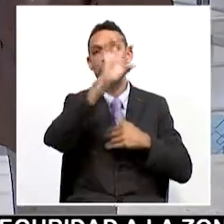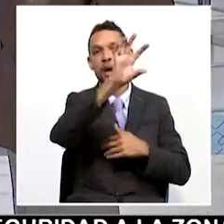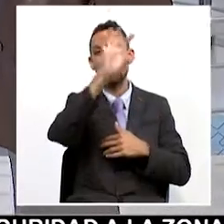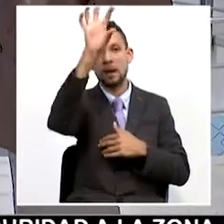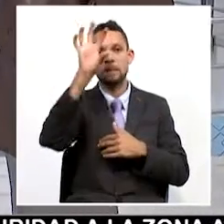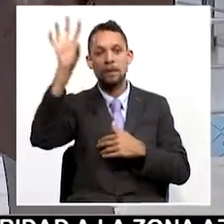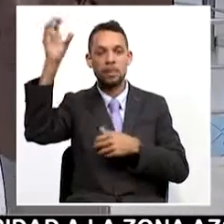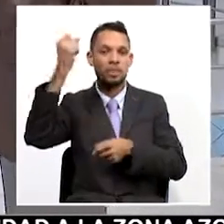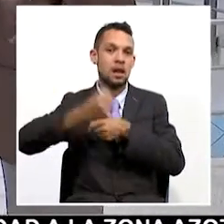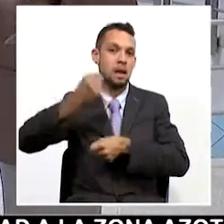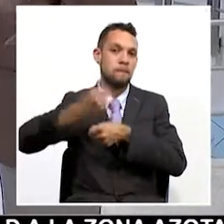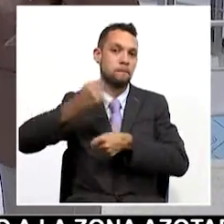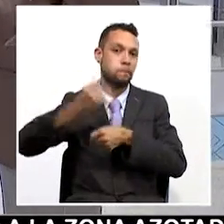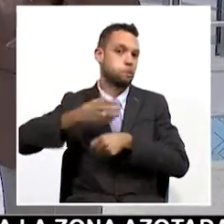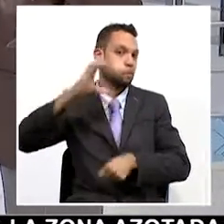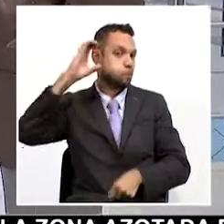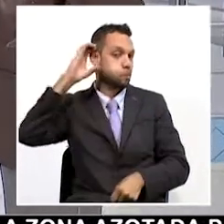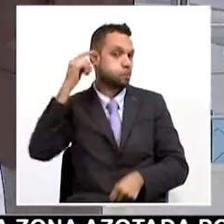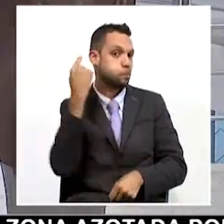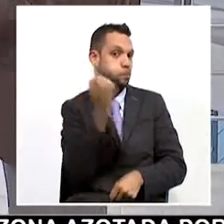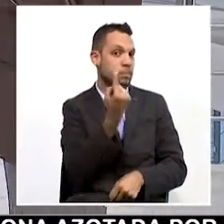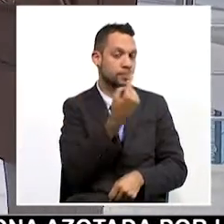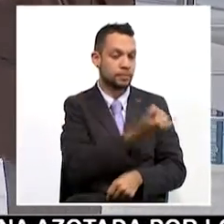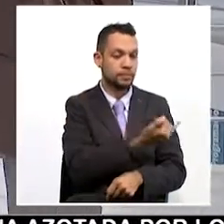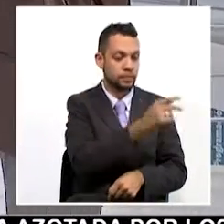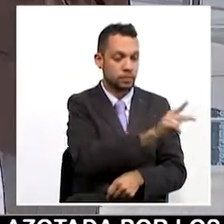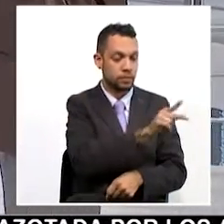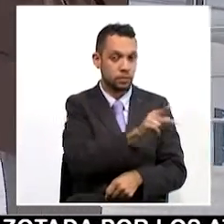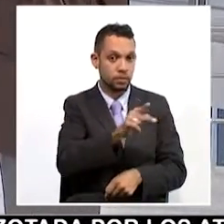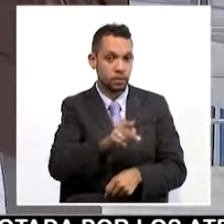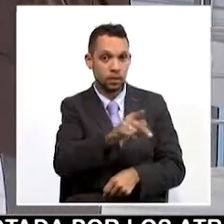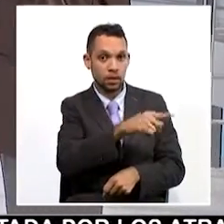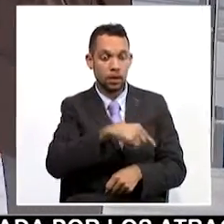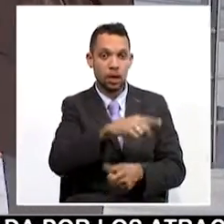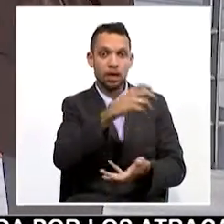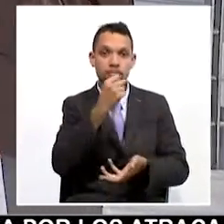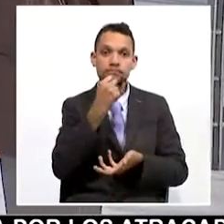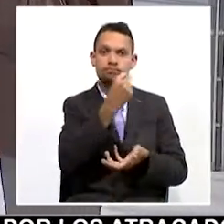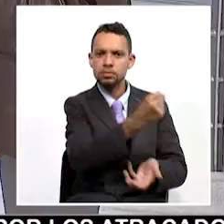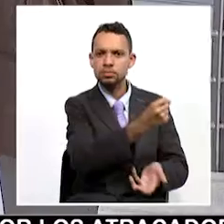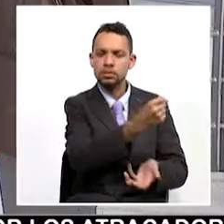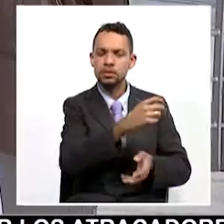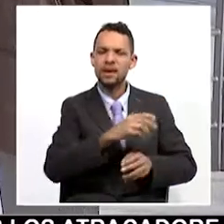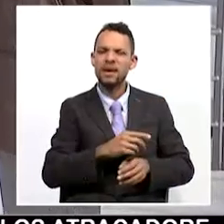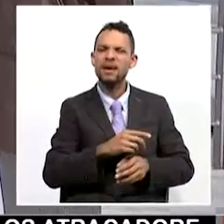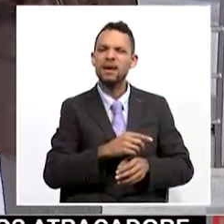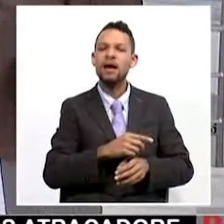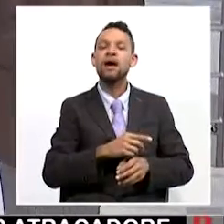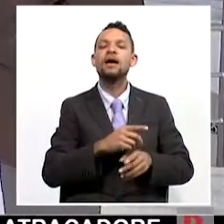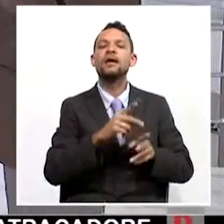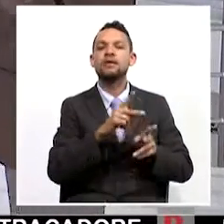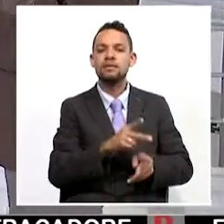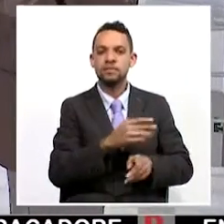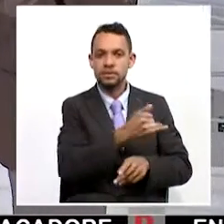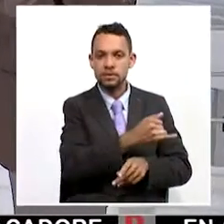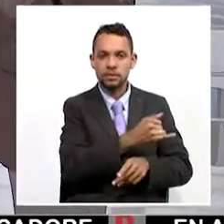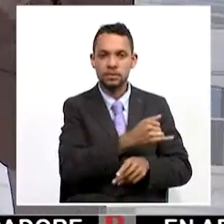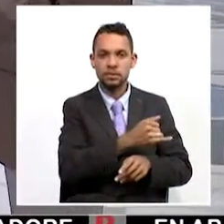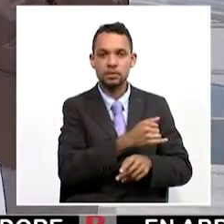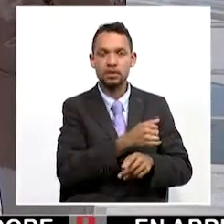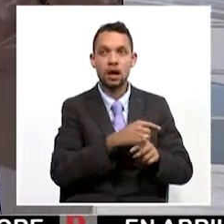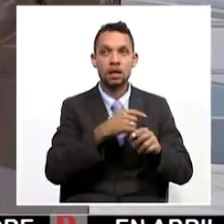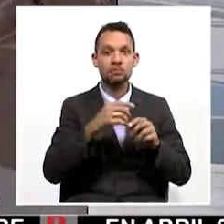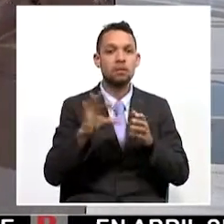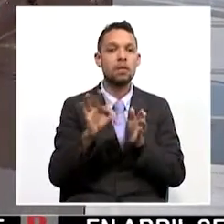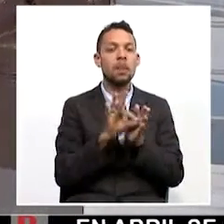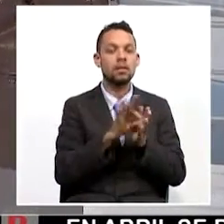y dejan a la ciudad desprovista de esos recursos, digámoslo así, ilícitos